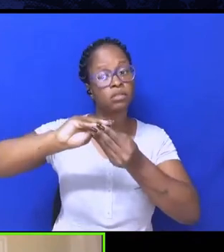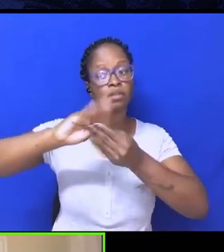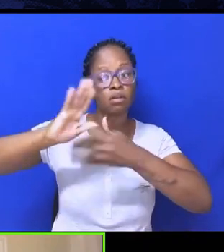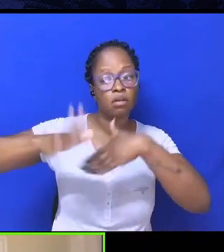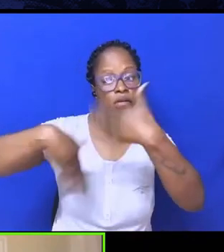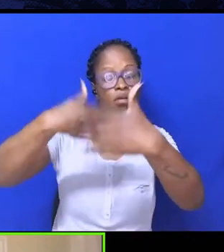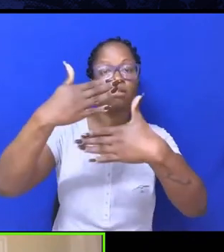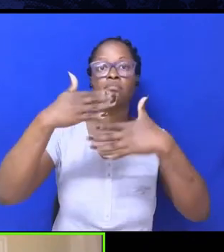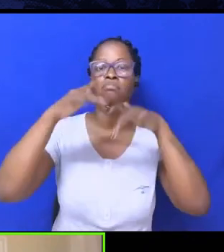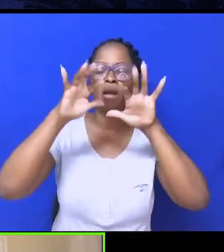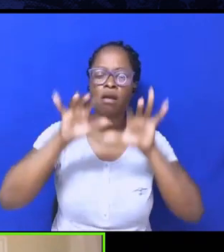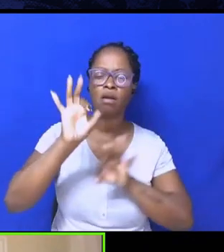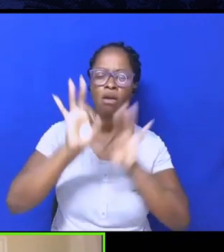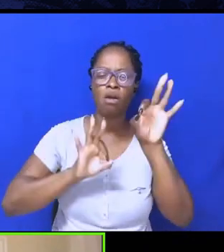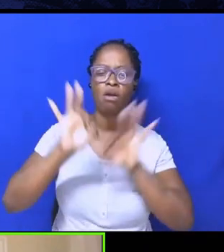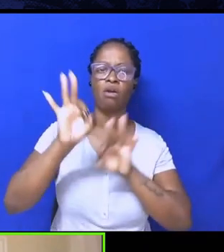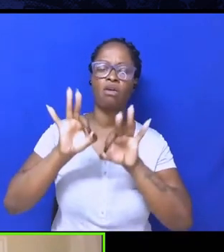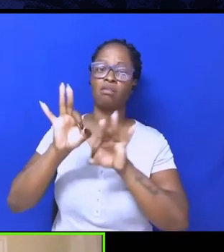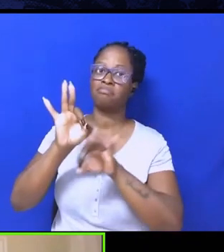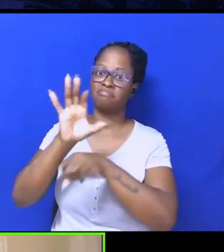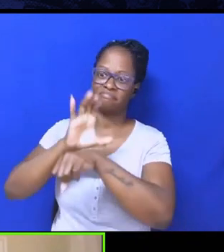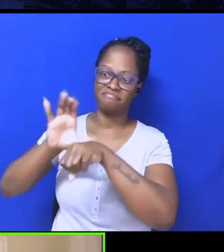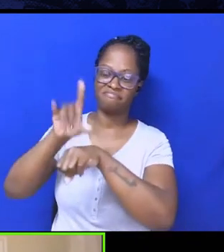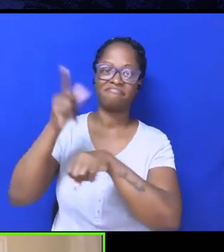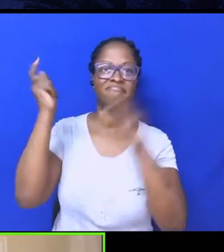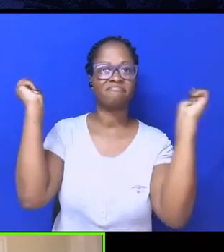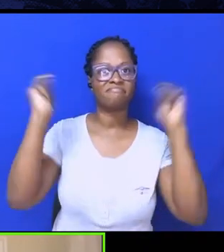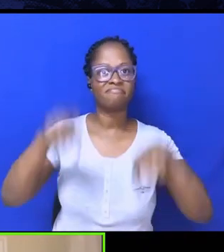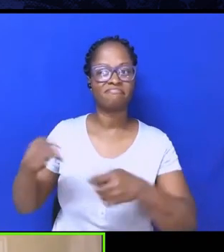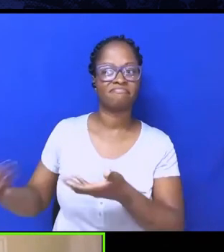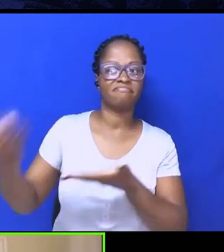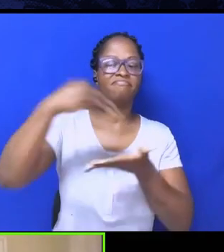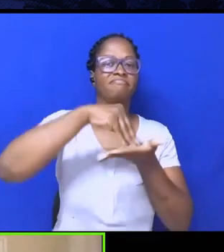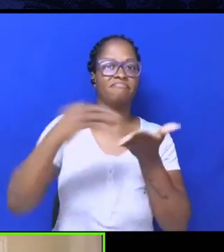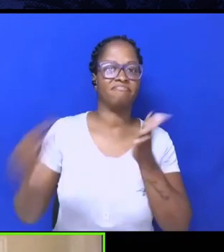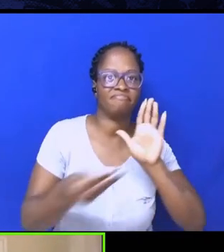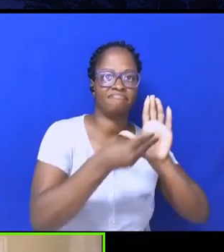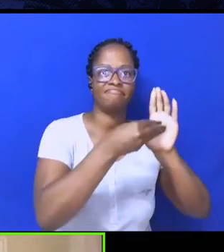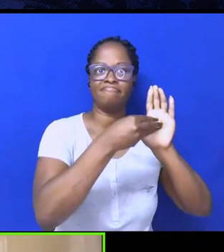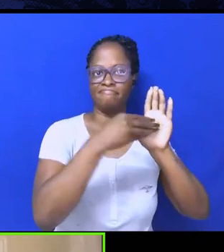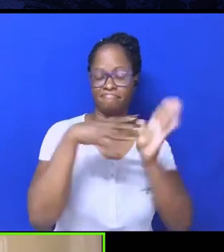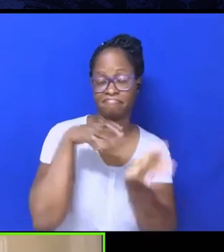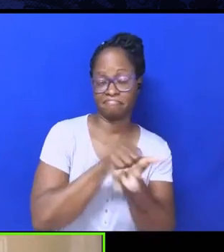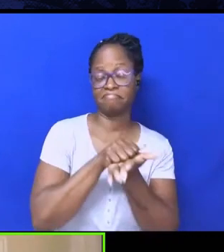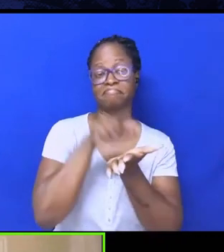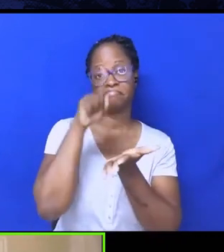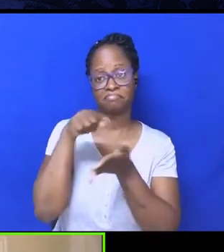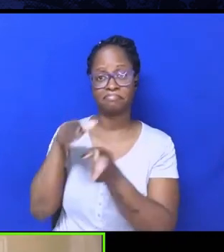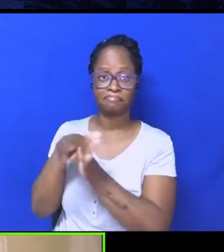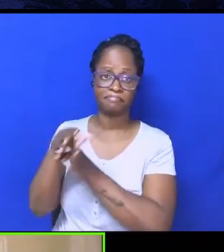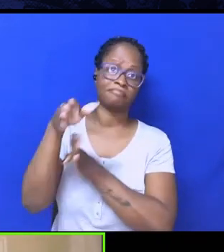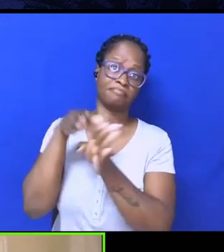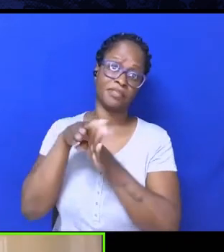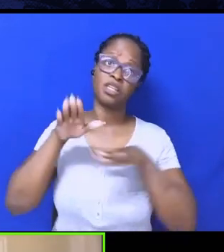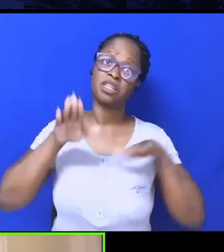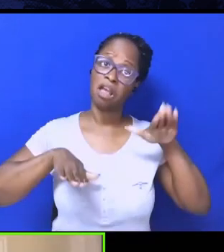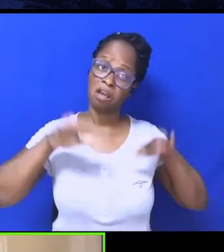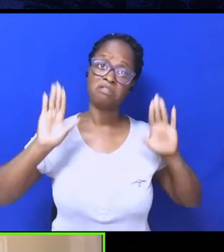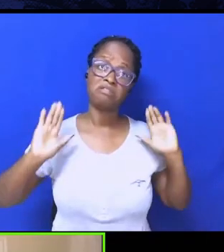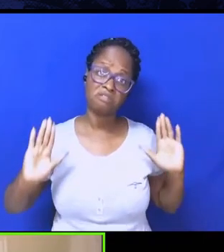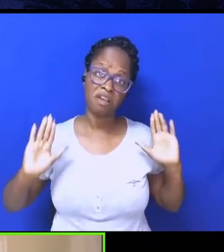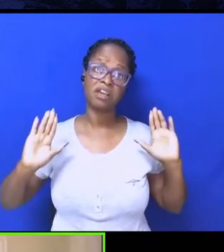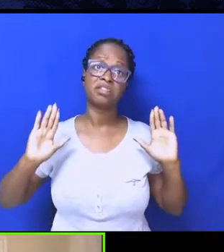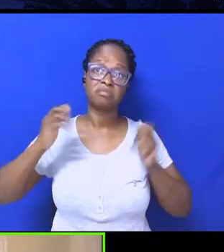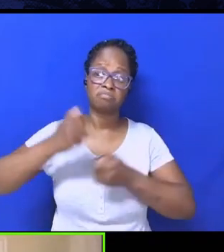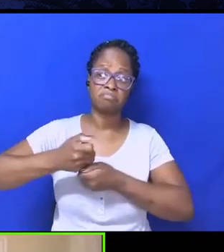garantía son algunas de las orientaciones quizás sería un poco extenso porque lo que extenso de